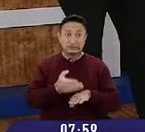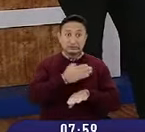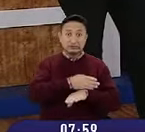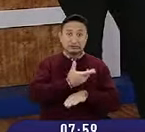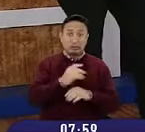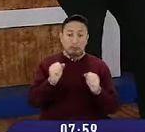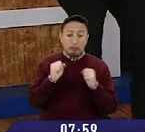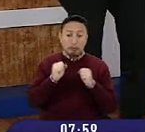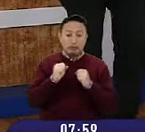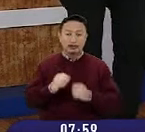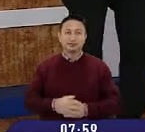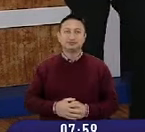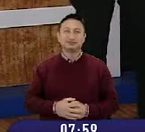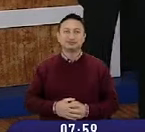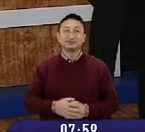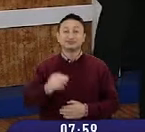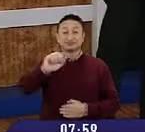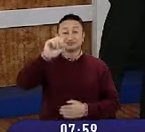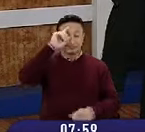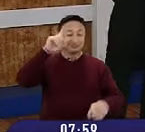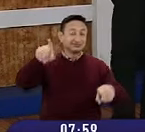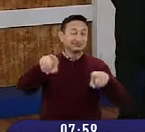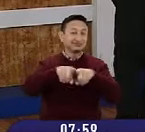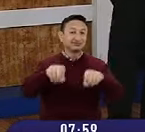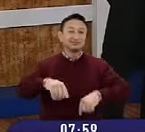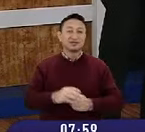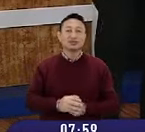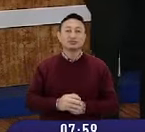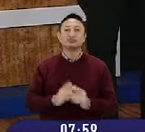manos heladas. Estoy de acuerdo, de acuerdo.